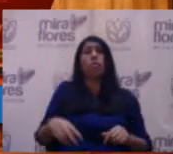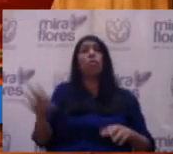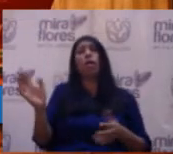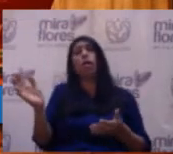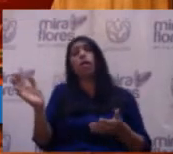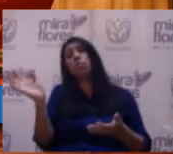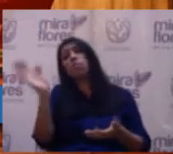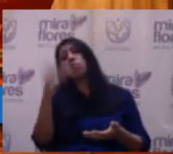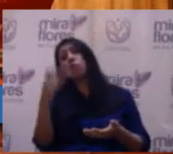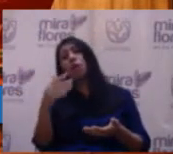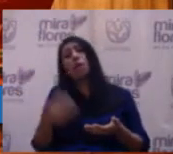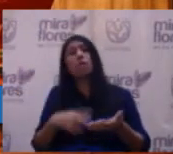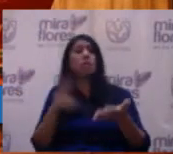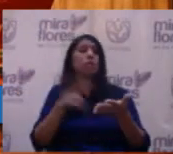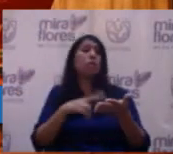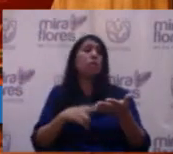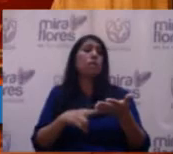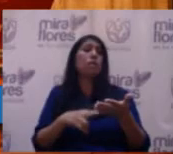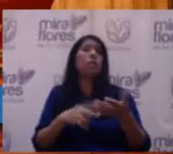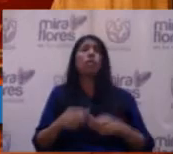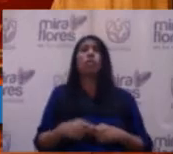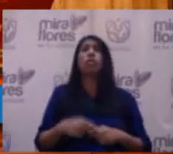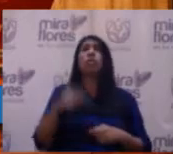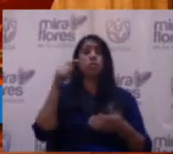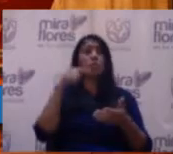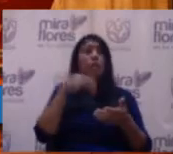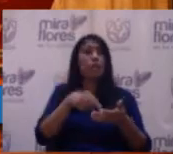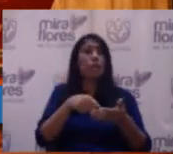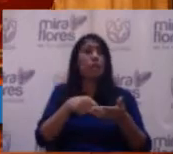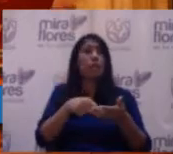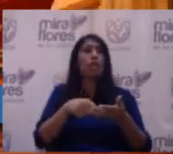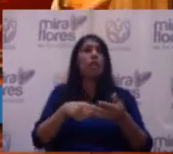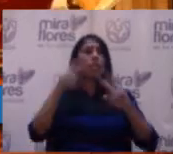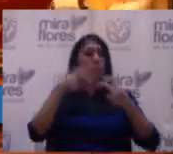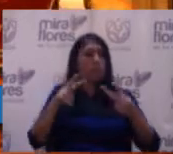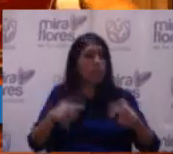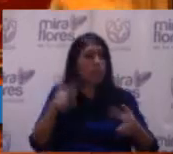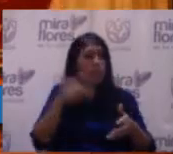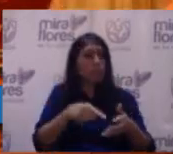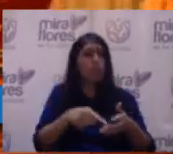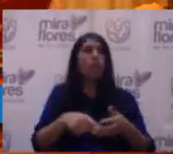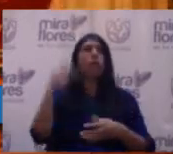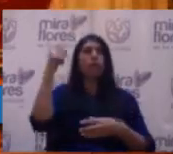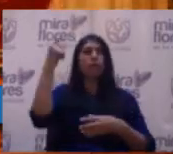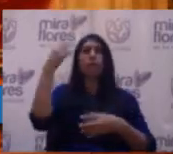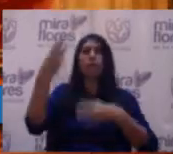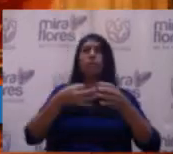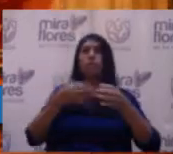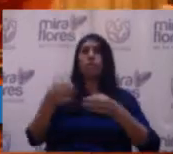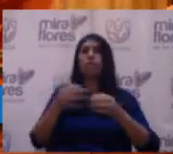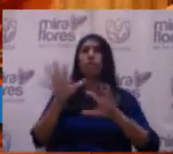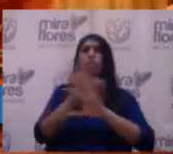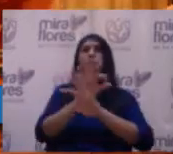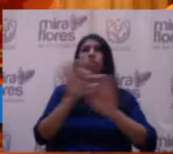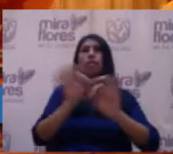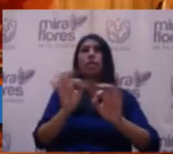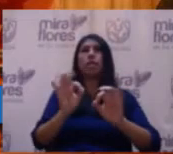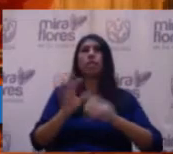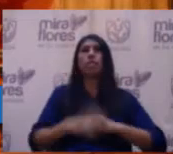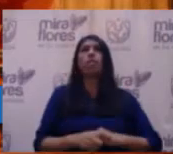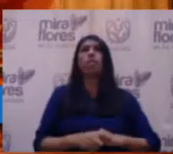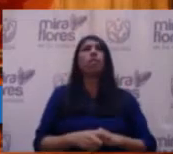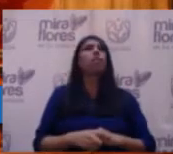poderlas leer. Quien estudie esto encuentra las explicaciones. Ahora bien, sin perjuicio de eso, Ya no hay más intervenciones, señor D'Albertis.